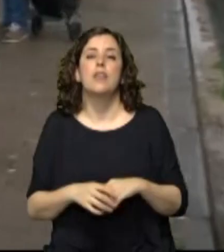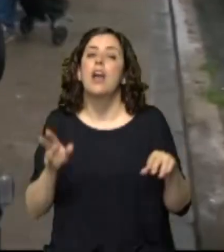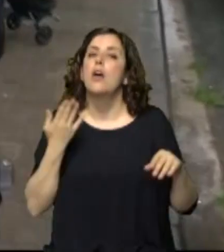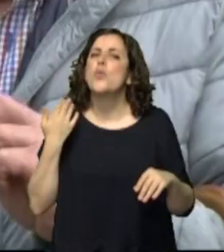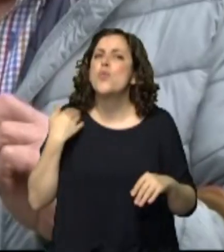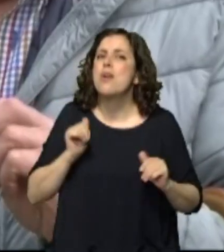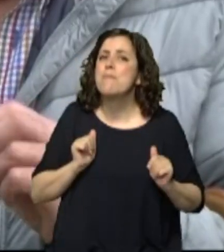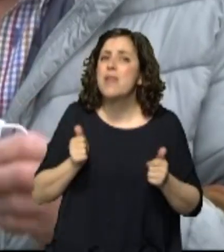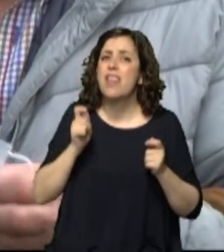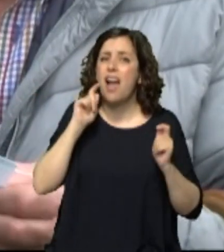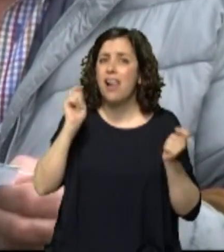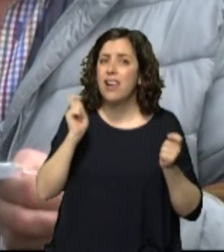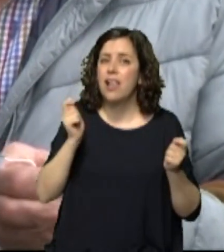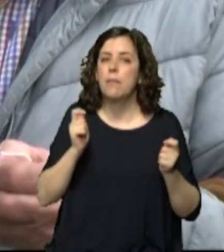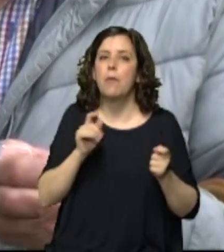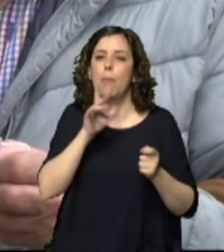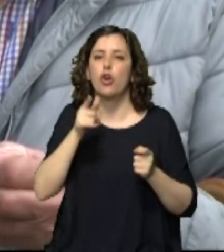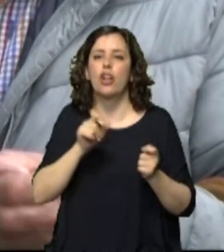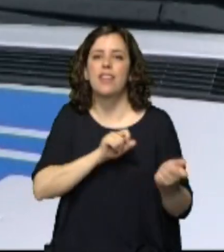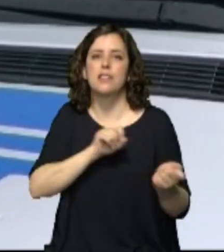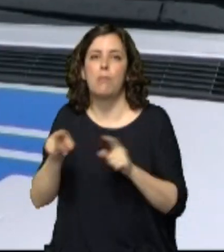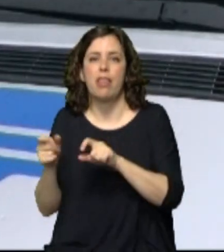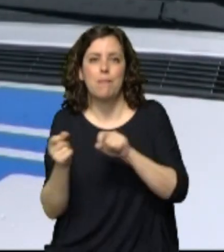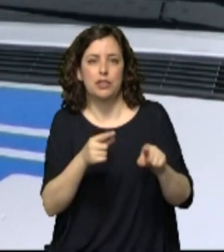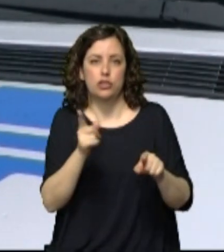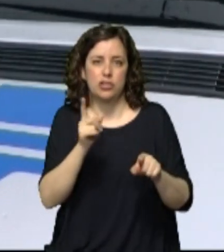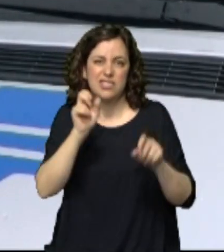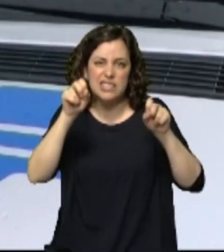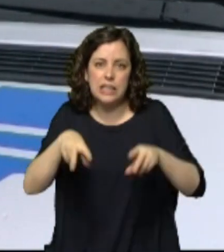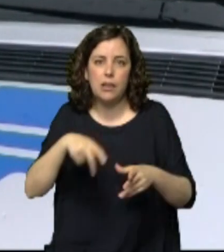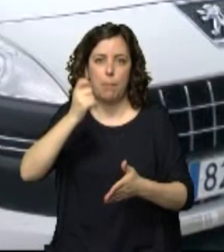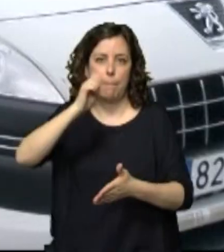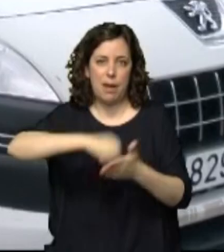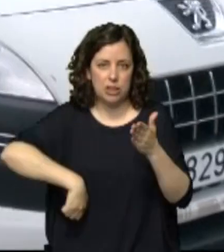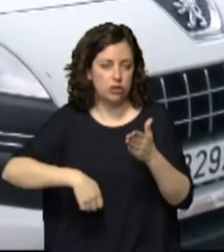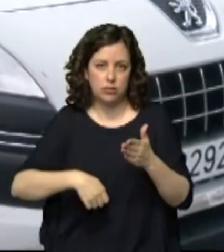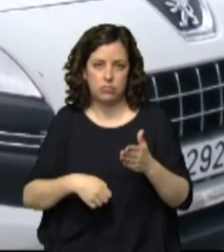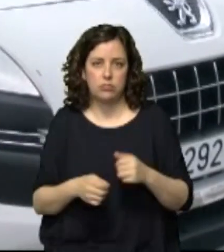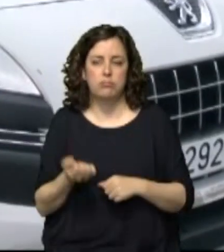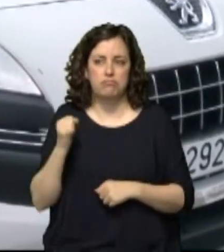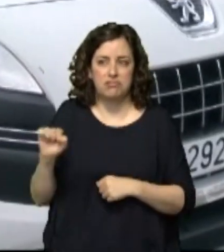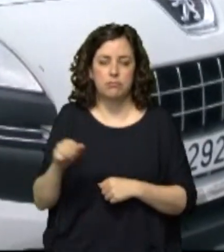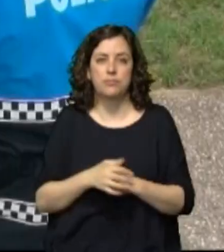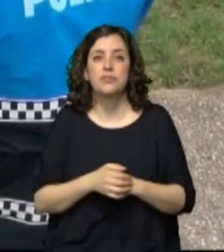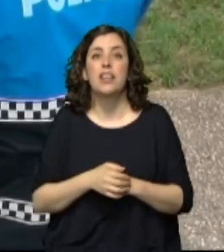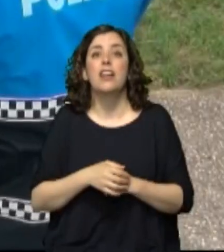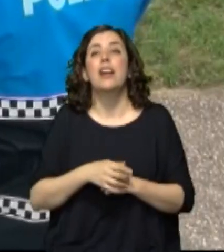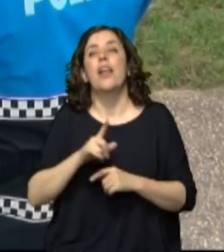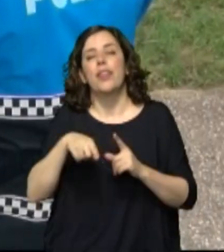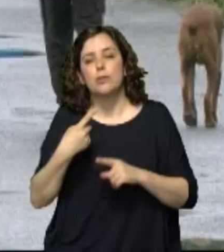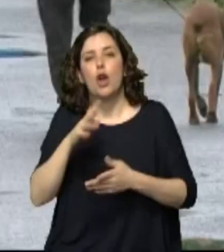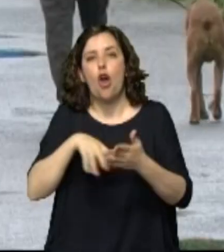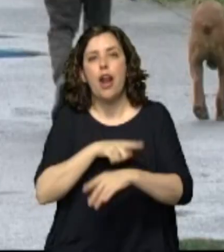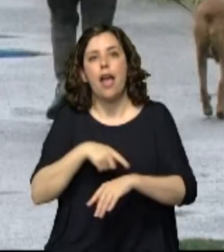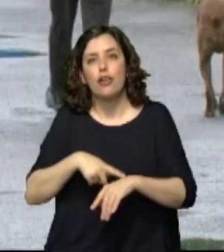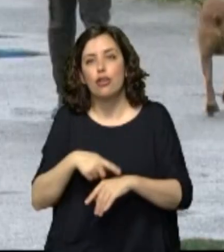por los desplazamientos no autorizados, después fueron por no respetar las franjas horarias. Hay